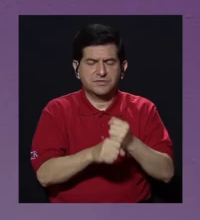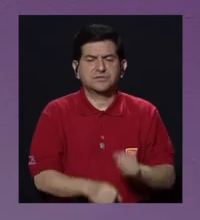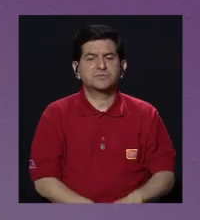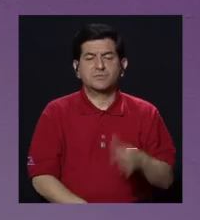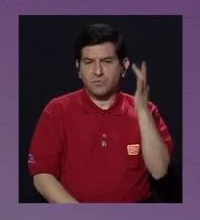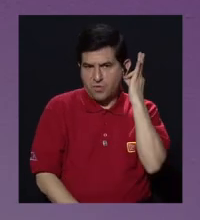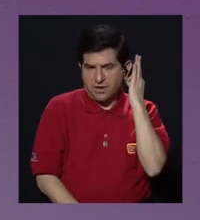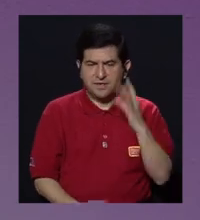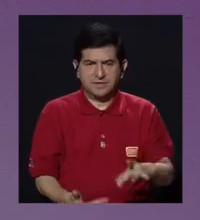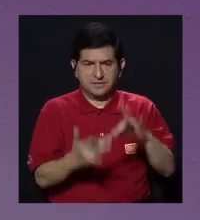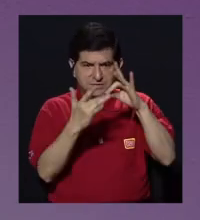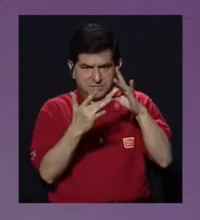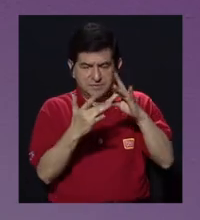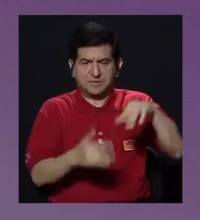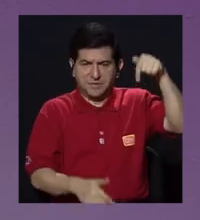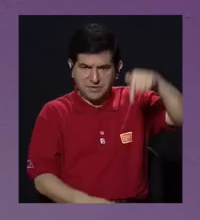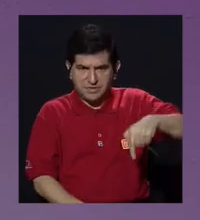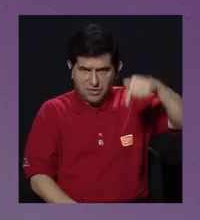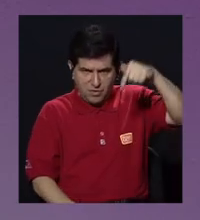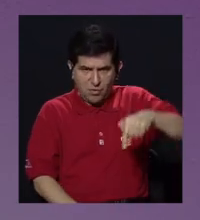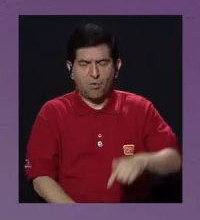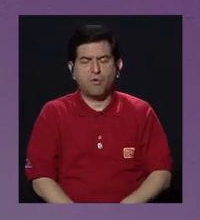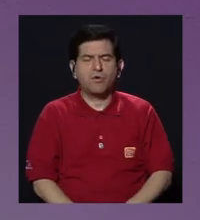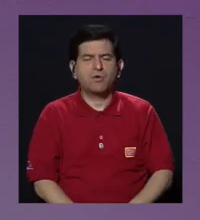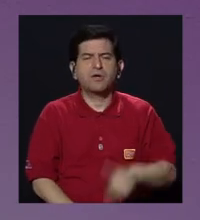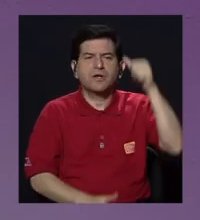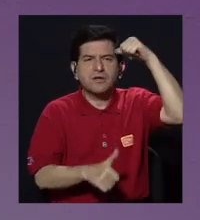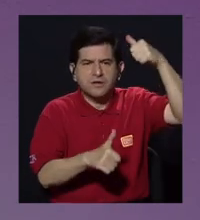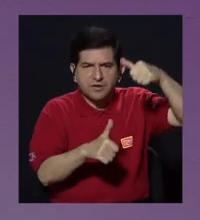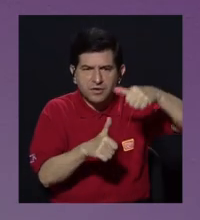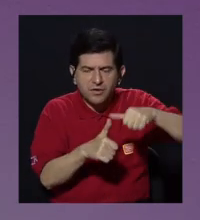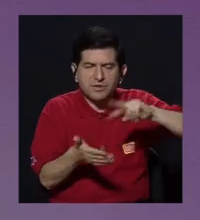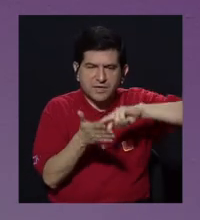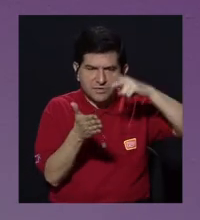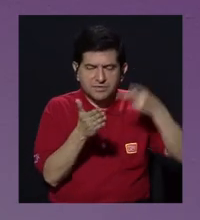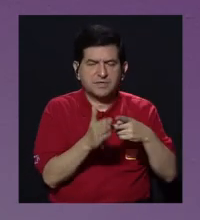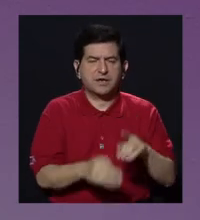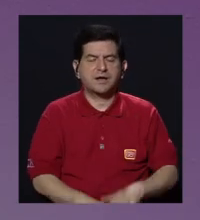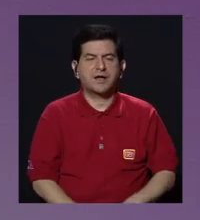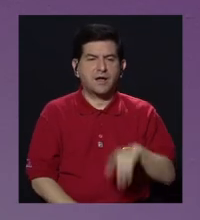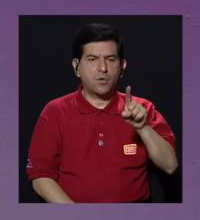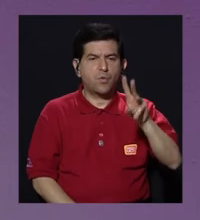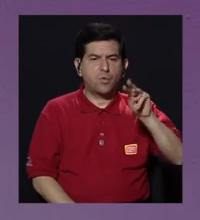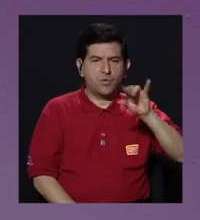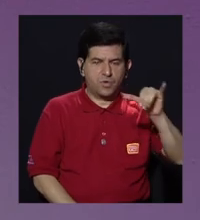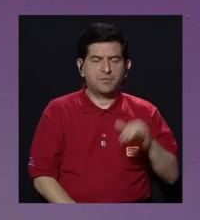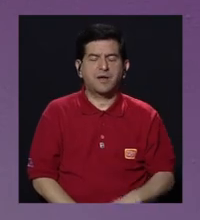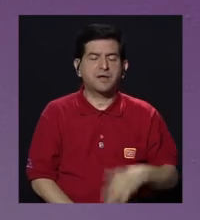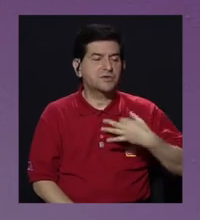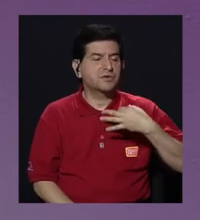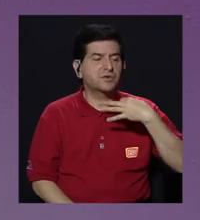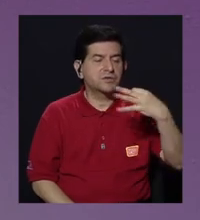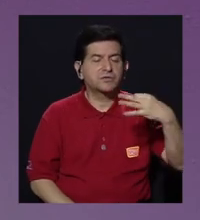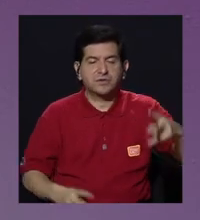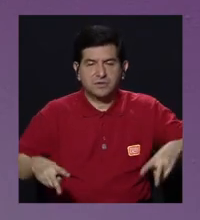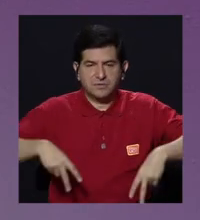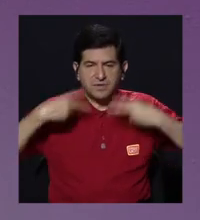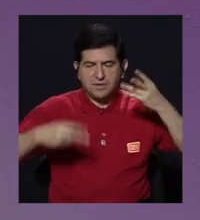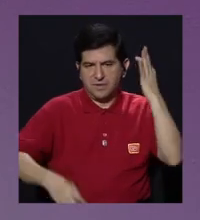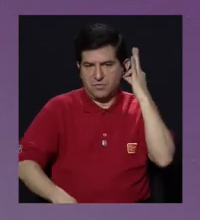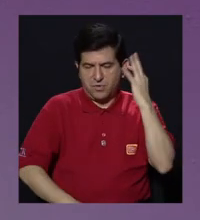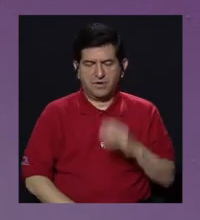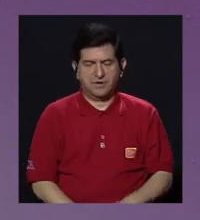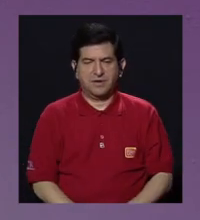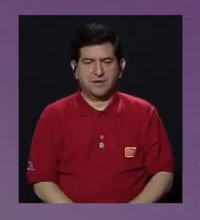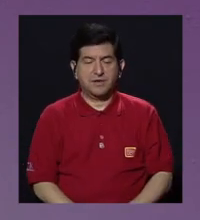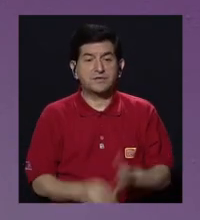de las mujeres y específicamente hoy haciendo memoria de lo que significa el 1 de mayo en la cotidianidad de la vida de las